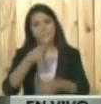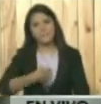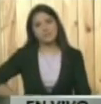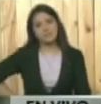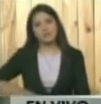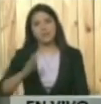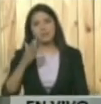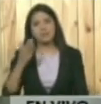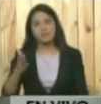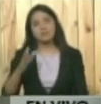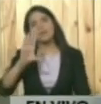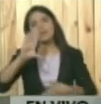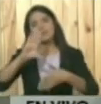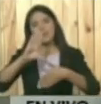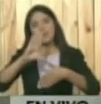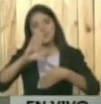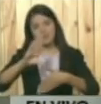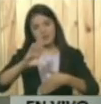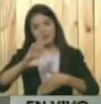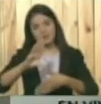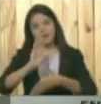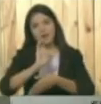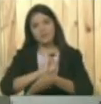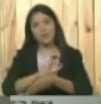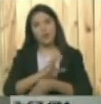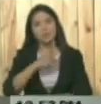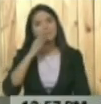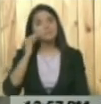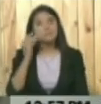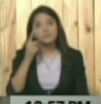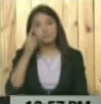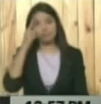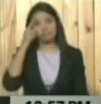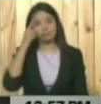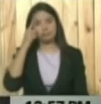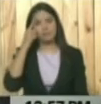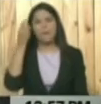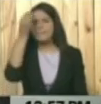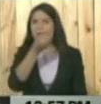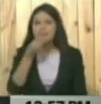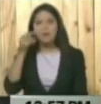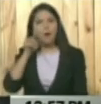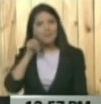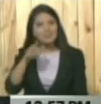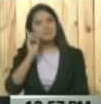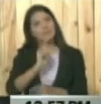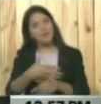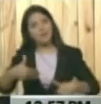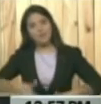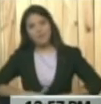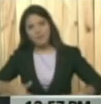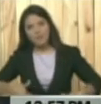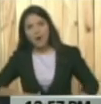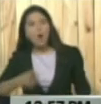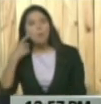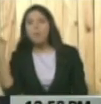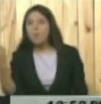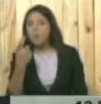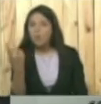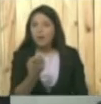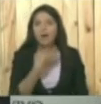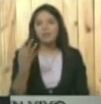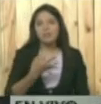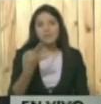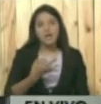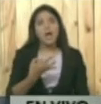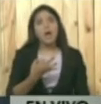líder de nuestra América, Rafael Correa. Creemos que allí debe concentrarse el esfuerzo, buscar hacer realidad